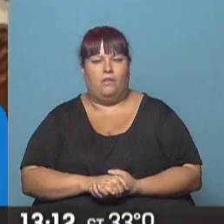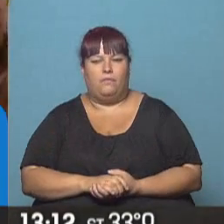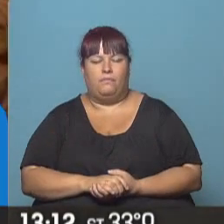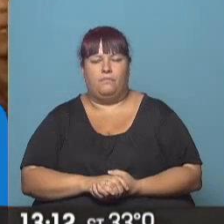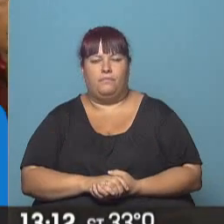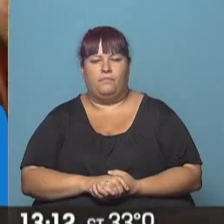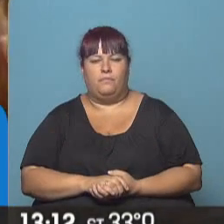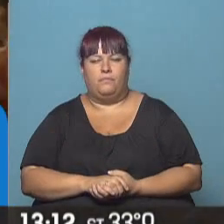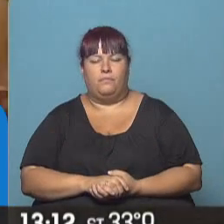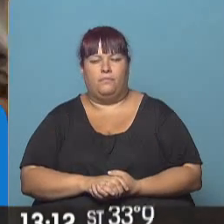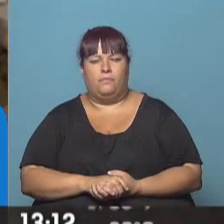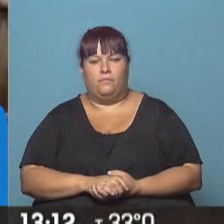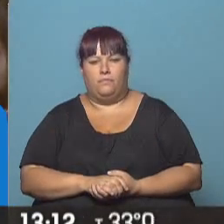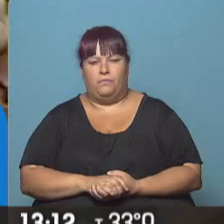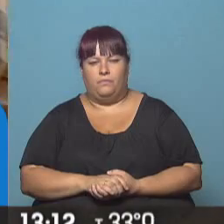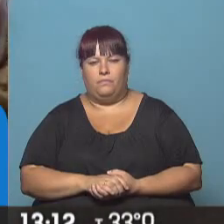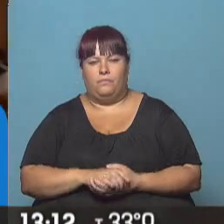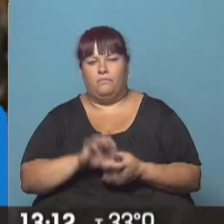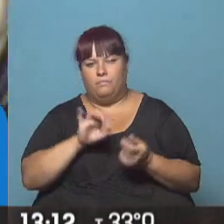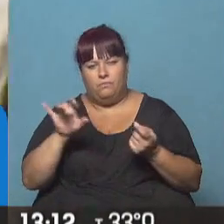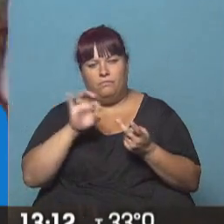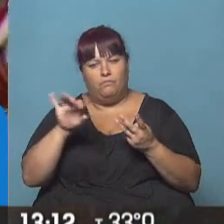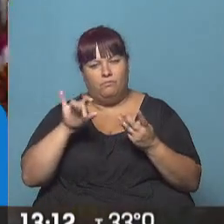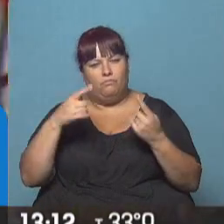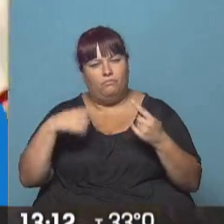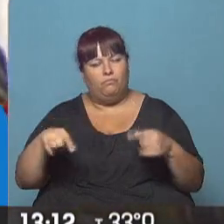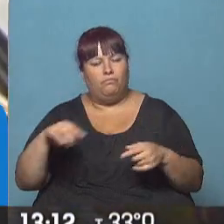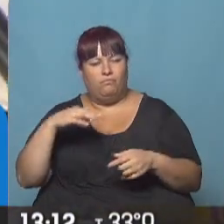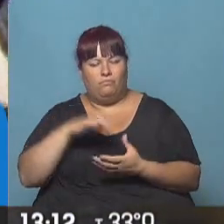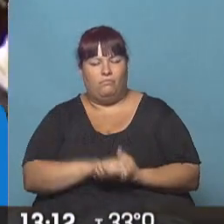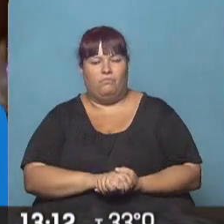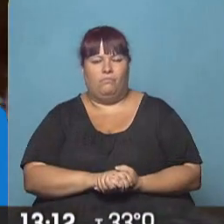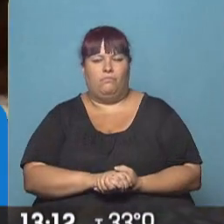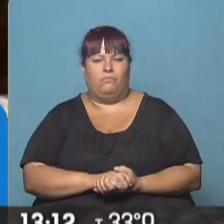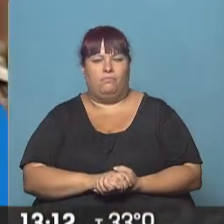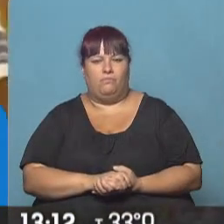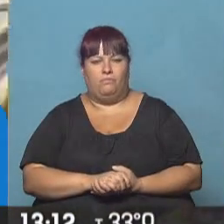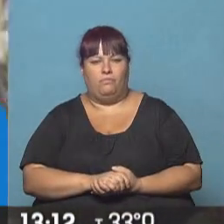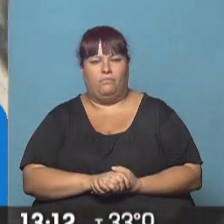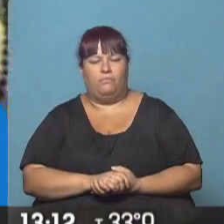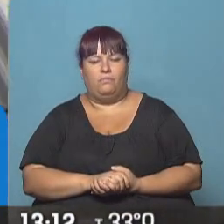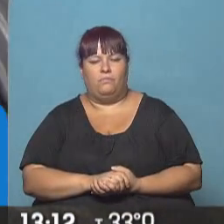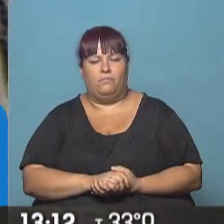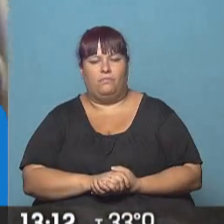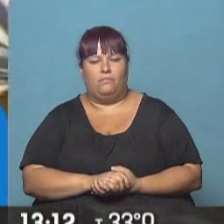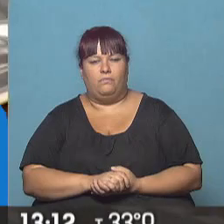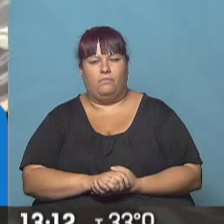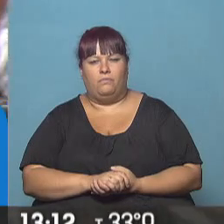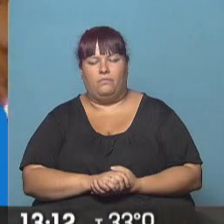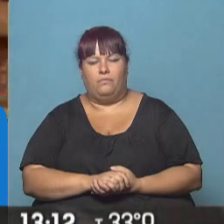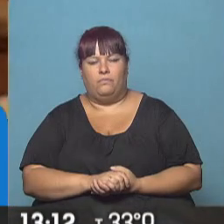Nahuas, Yaminahuas, Junicuín, Madijá,